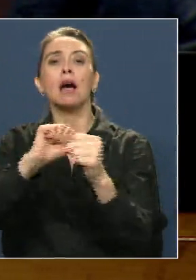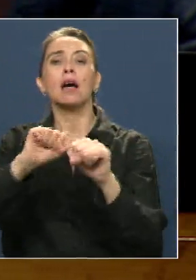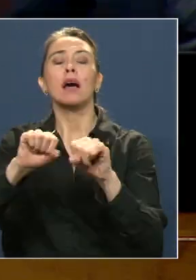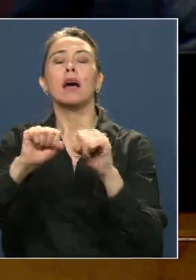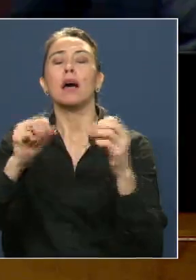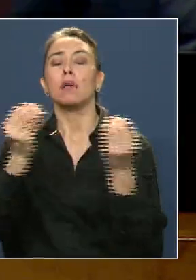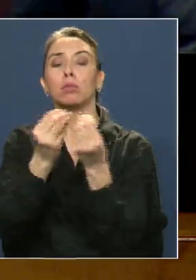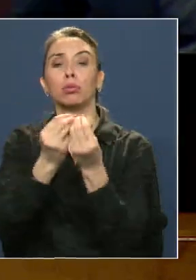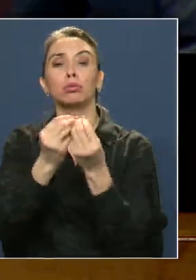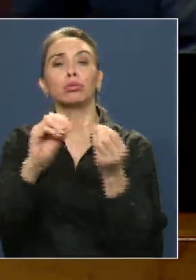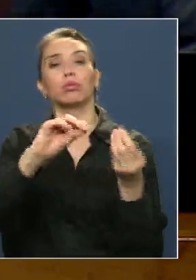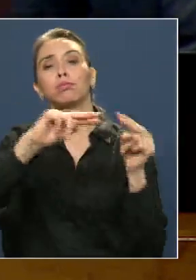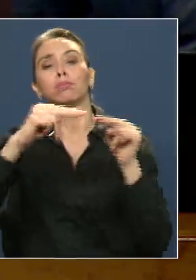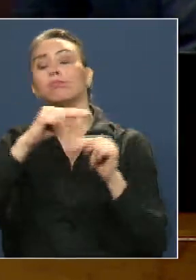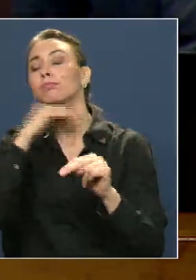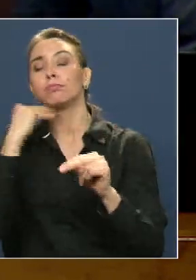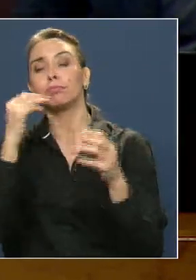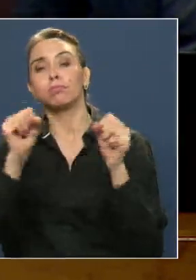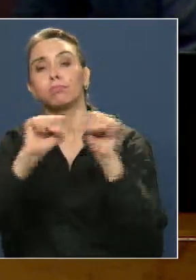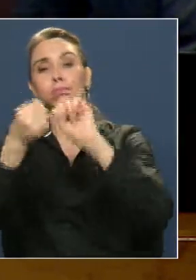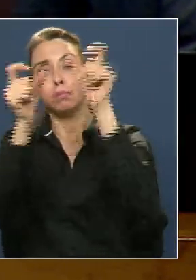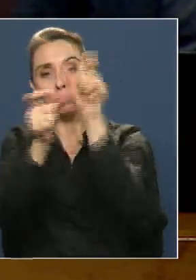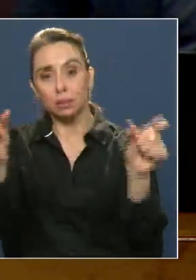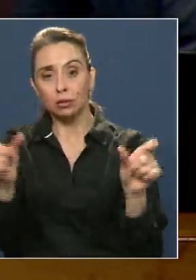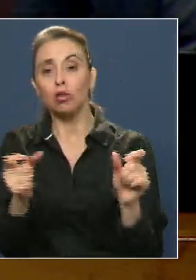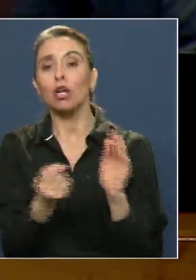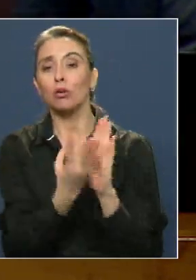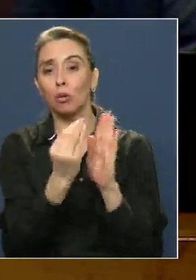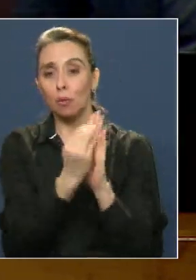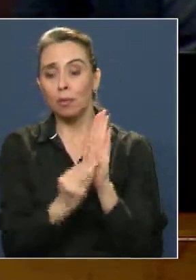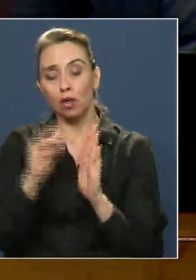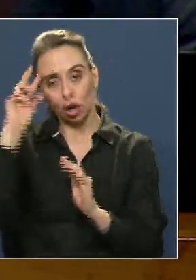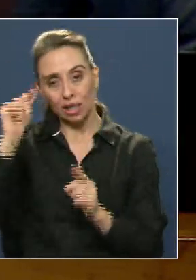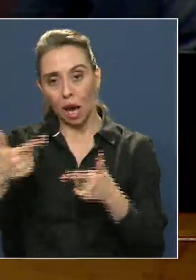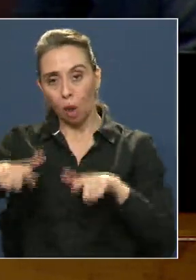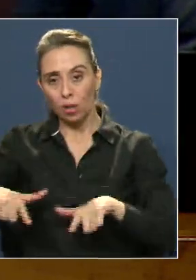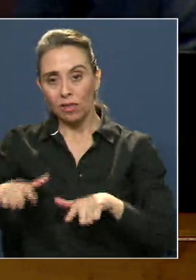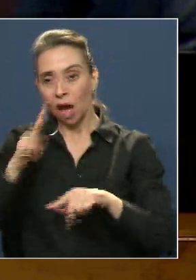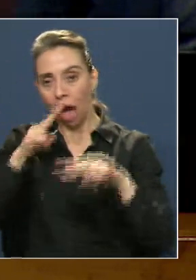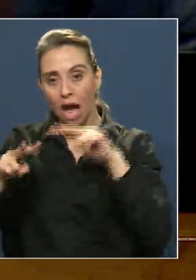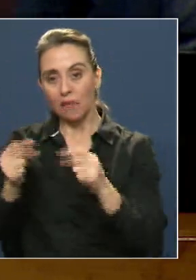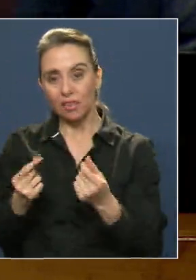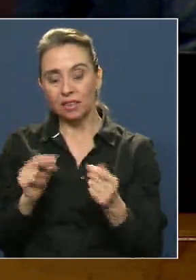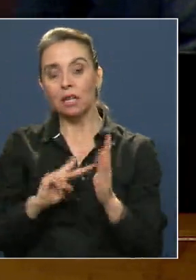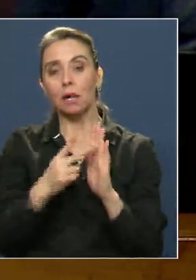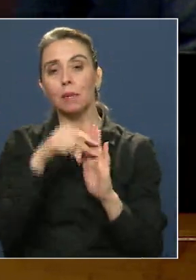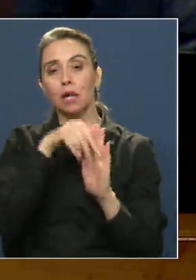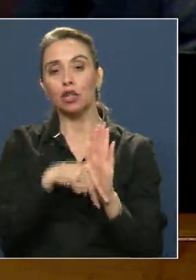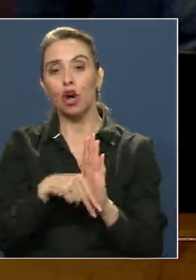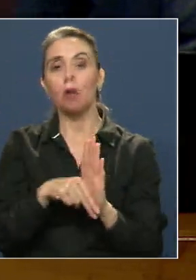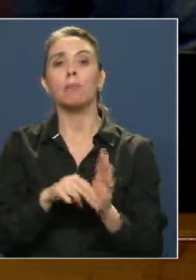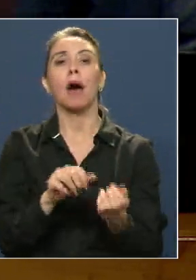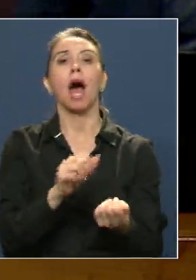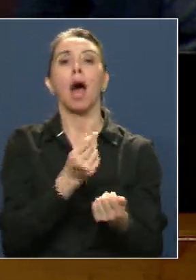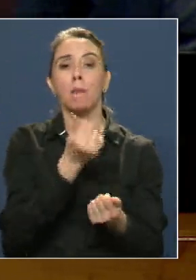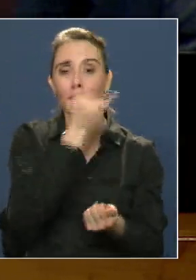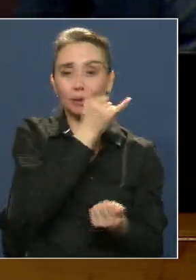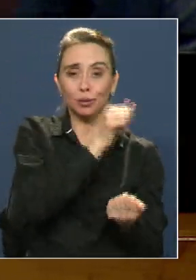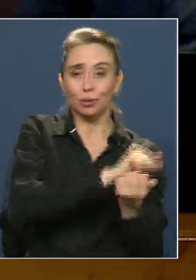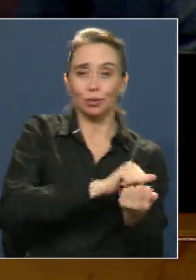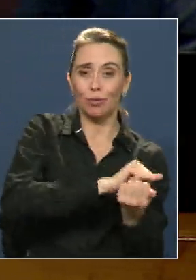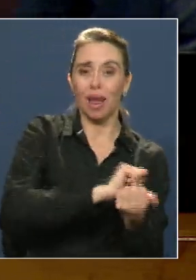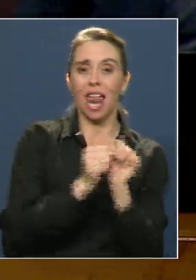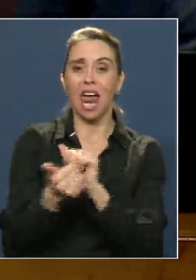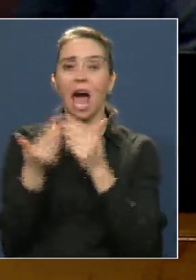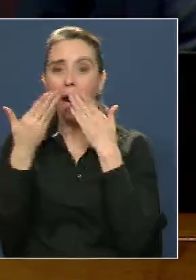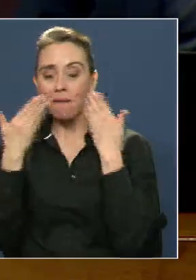número 19.913, que crea la unidad de análisis financiero y modifica diversas disposiciones en materia de lavado y blanqueo de activos. Rinde